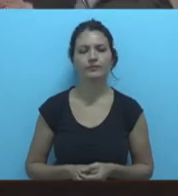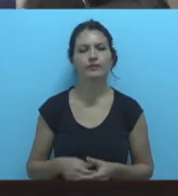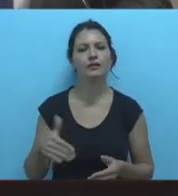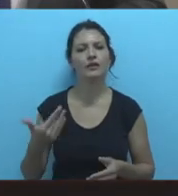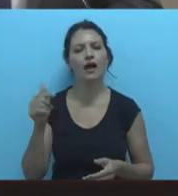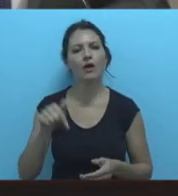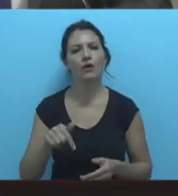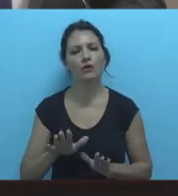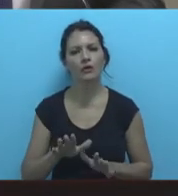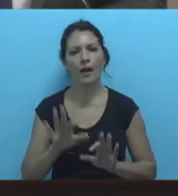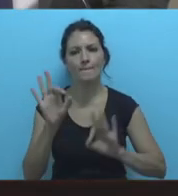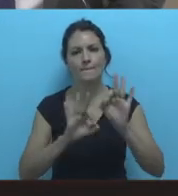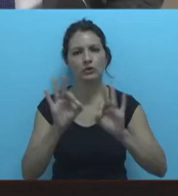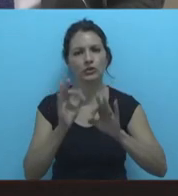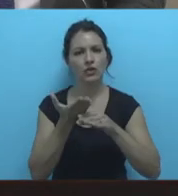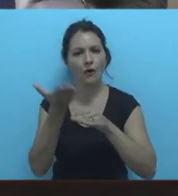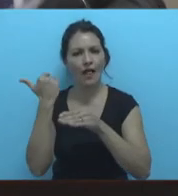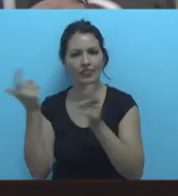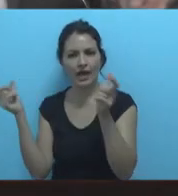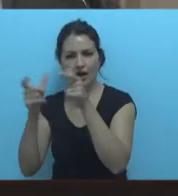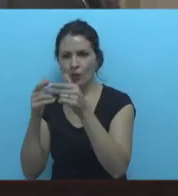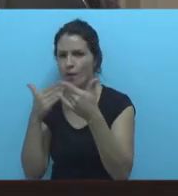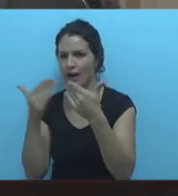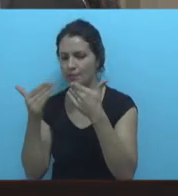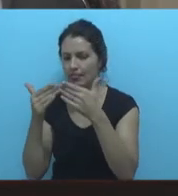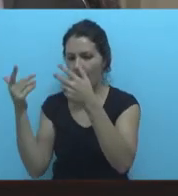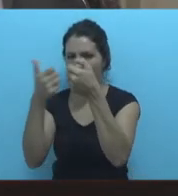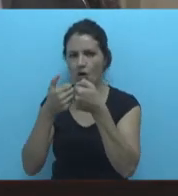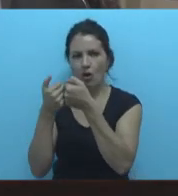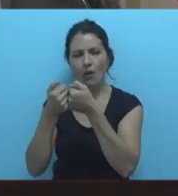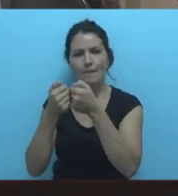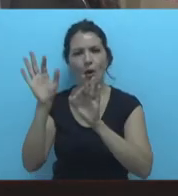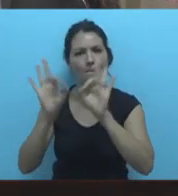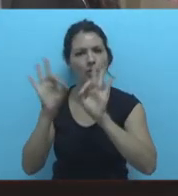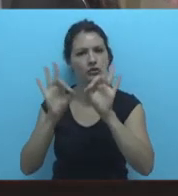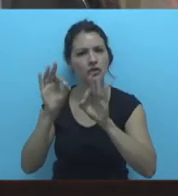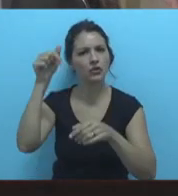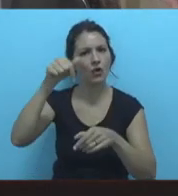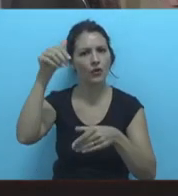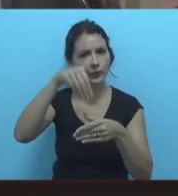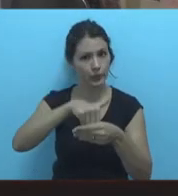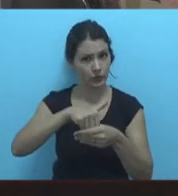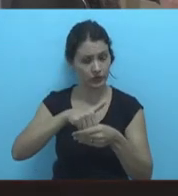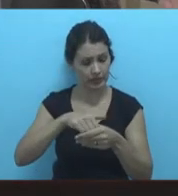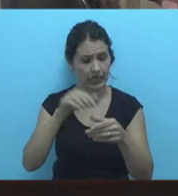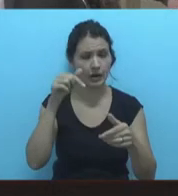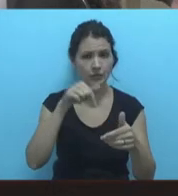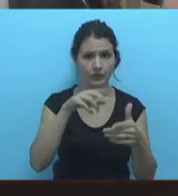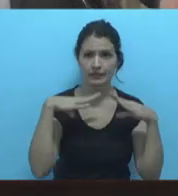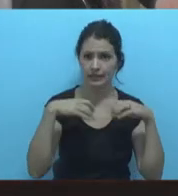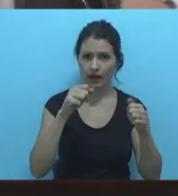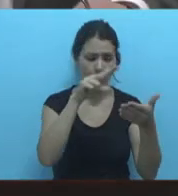Vamos a dar ingreso por secretaría a los proyectos acordados en la reunión de labor parlamentaria para su reserva y